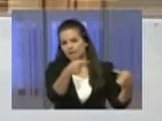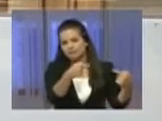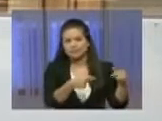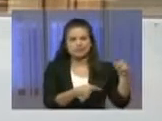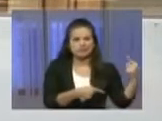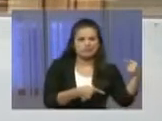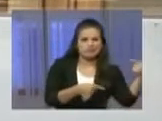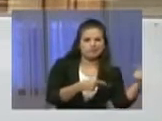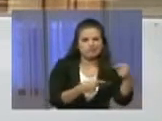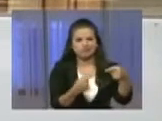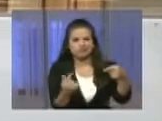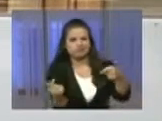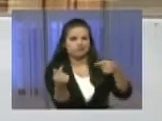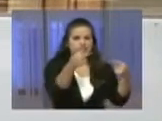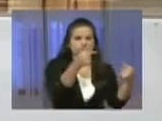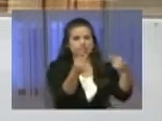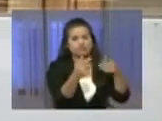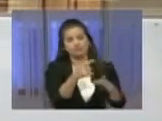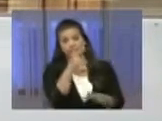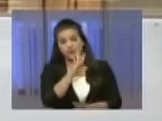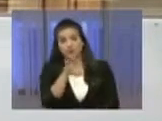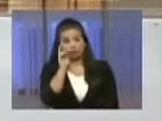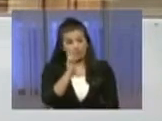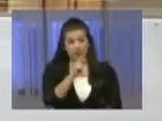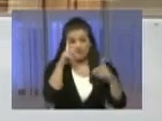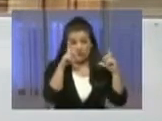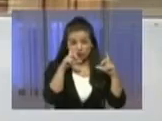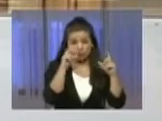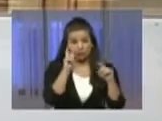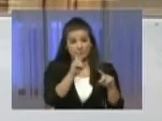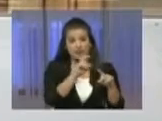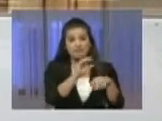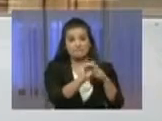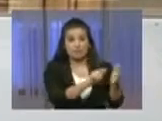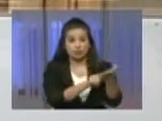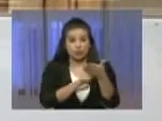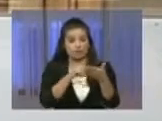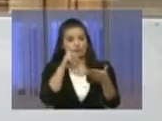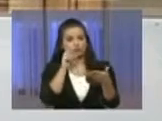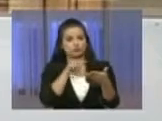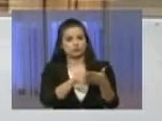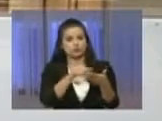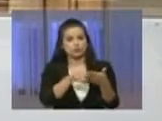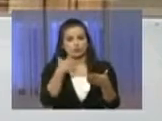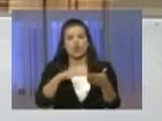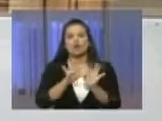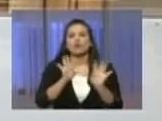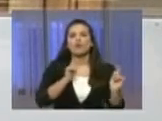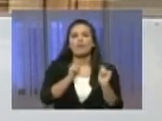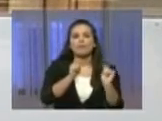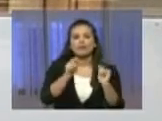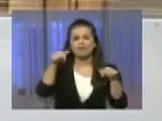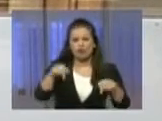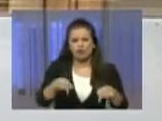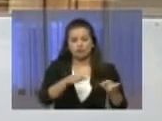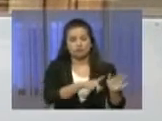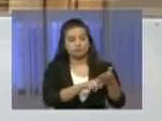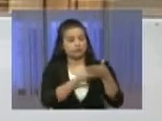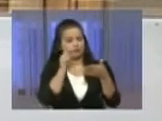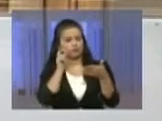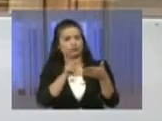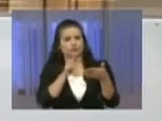otro es es terrible si usted ve la foto que me estaban mostrando de lo que la rueda de prensa que hicieron hoy es una cosa